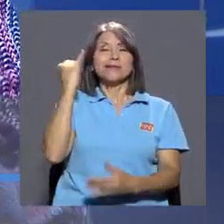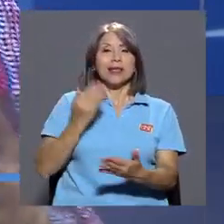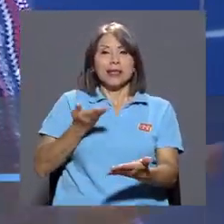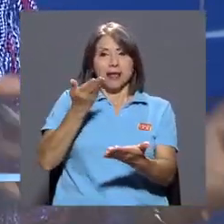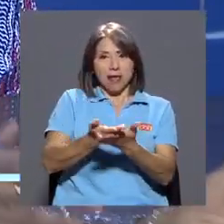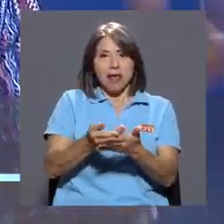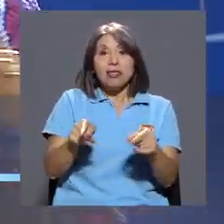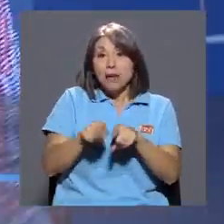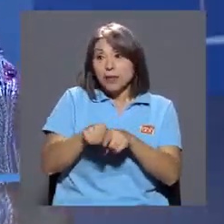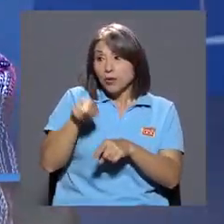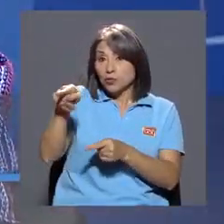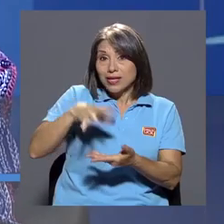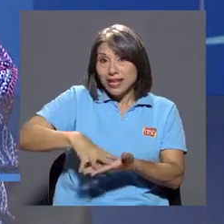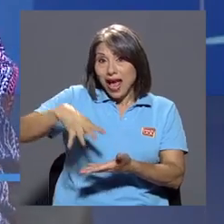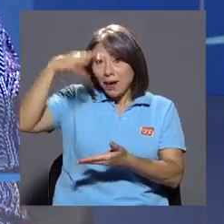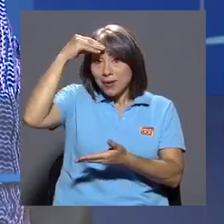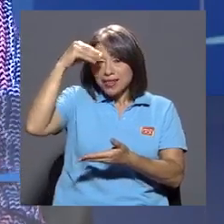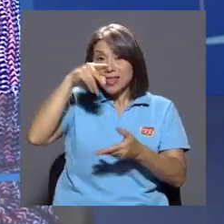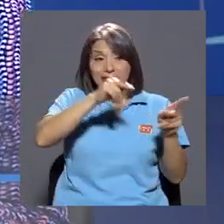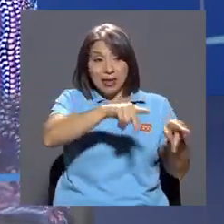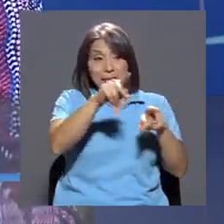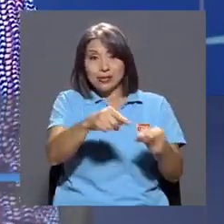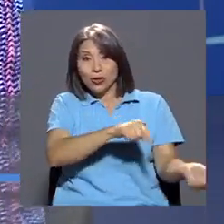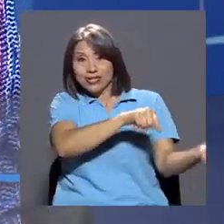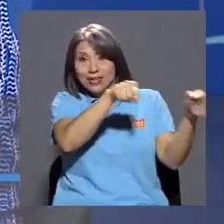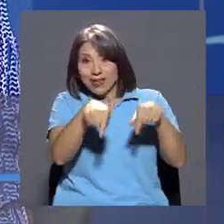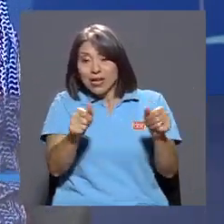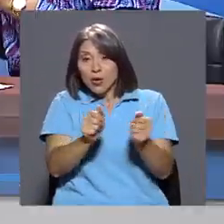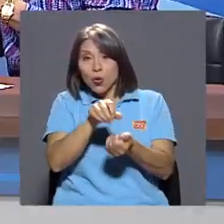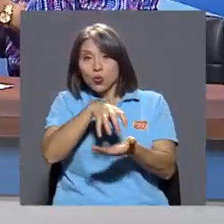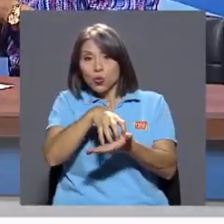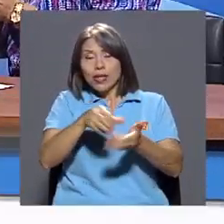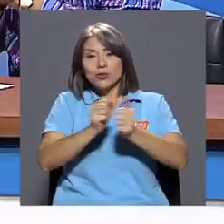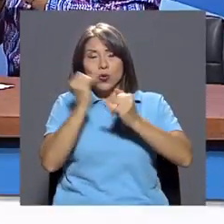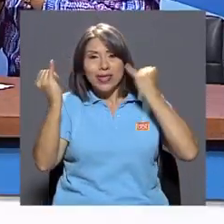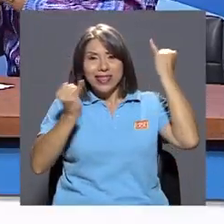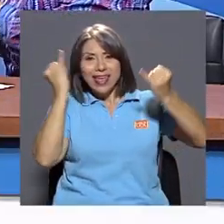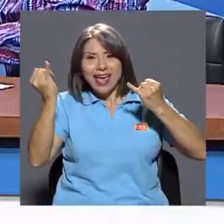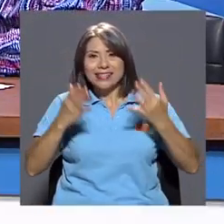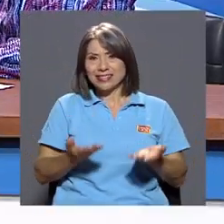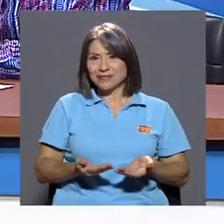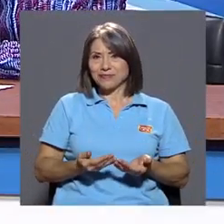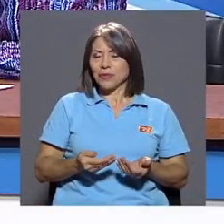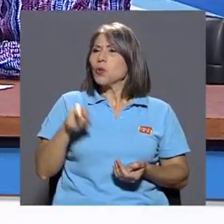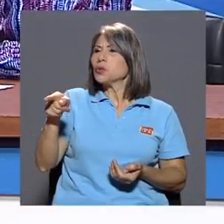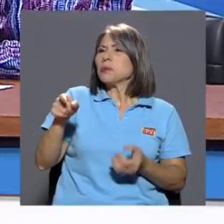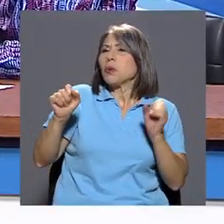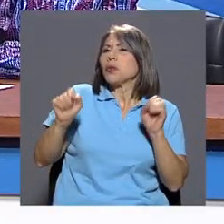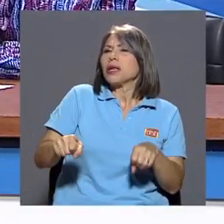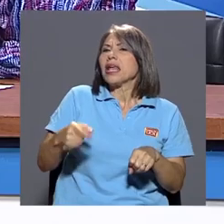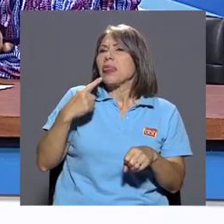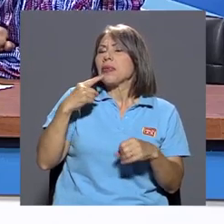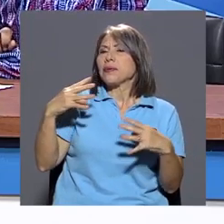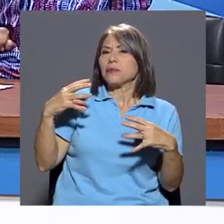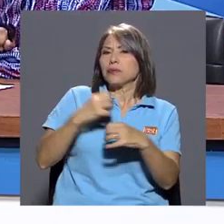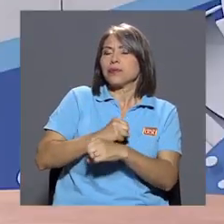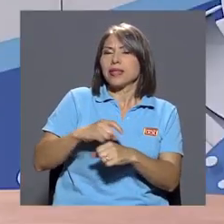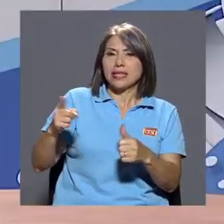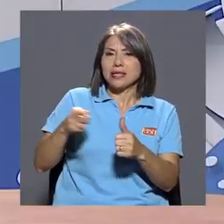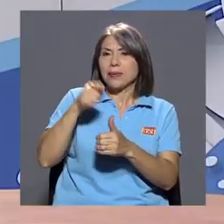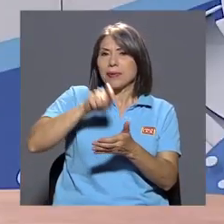también aprenden de las personas que vienen, vienen con dudas, vienen con ideas también. ¿Qué podrías rescatar ya para finalizar la entrevista de esta primera